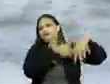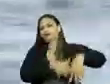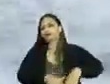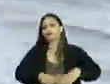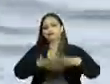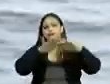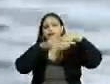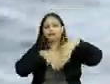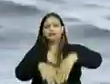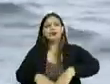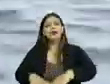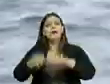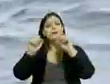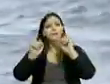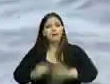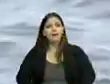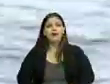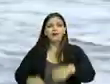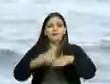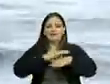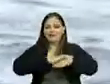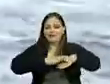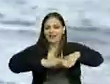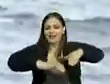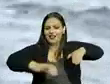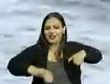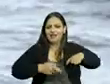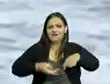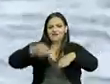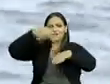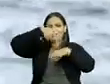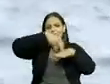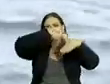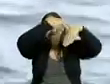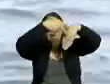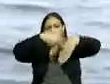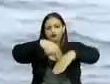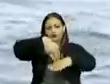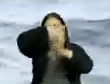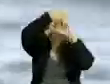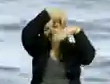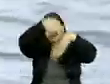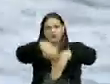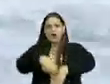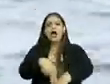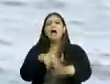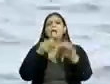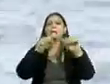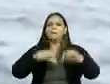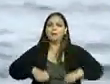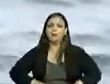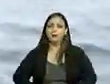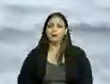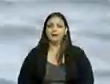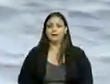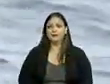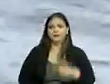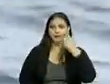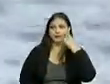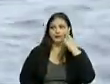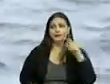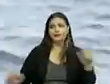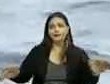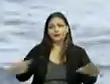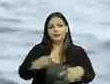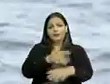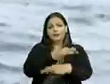surf. El apareamiento y nacimiento de las crías confluyen las corrientes marinas de Humboldt y el Niño, las